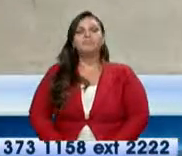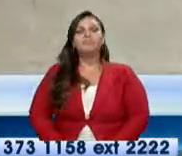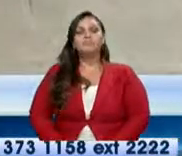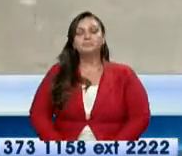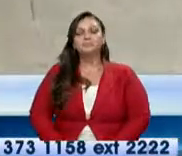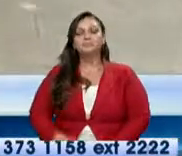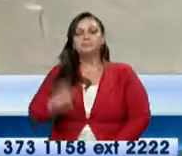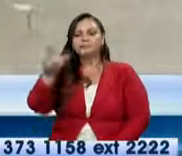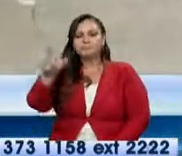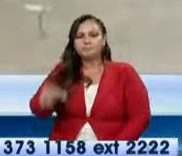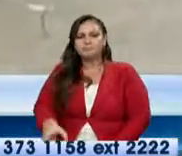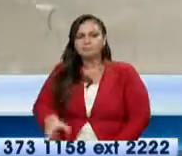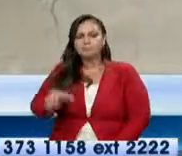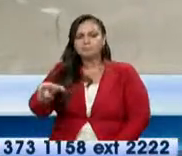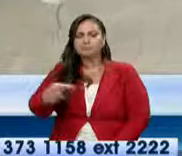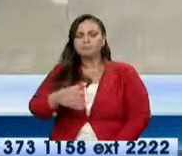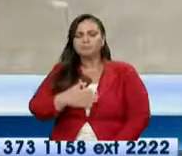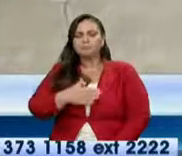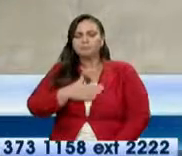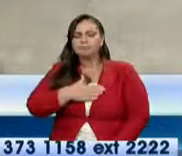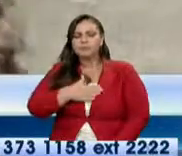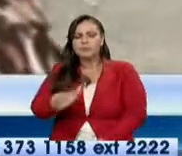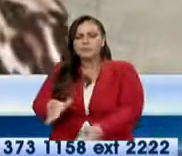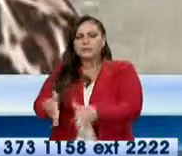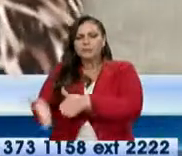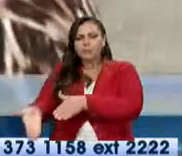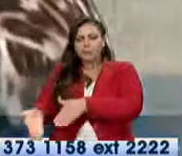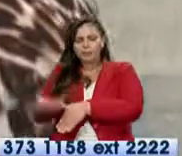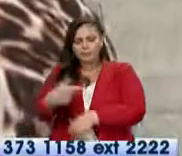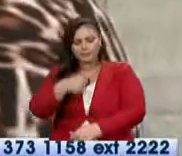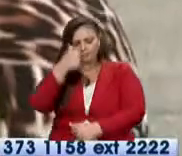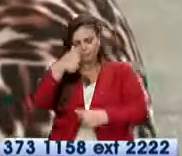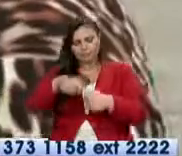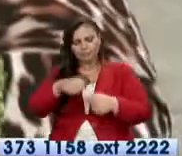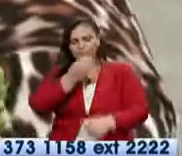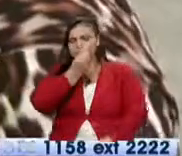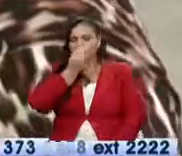ramo con eso, no se alivia, pero para ella sí,